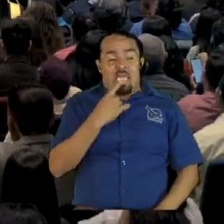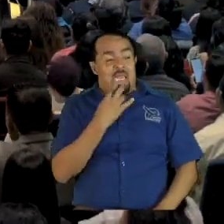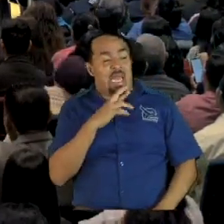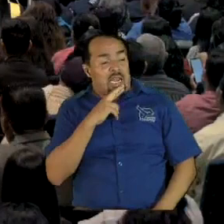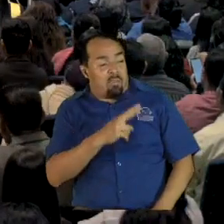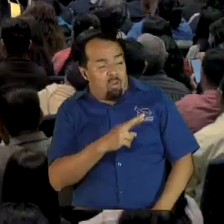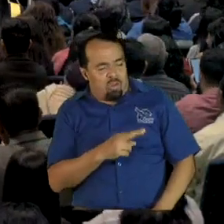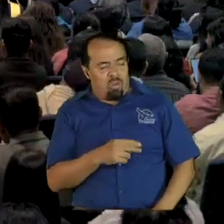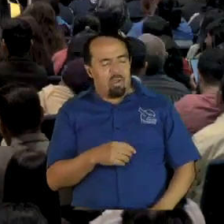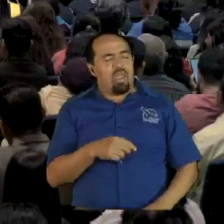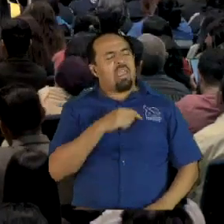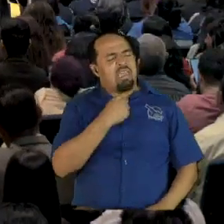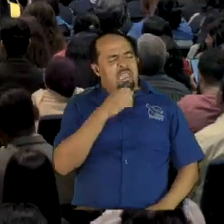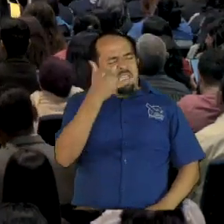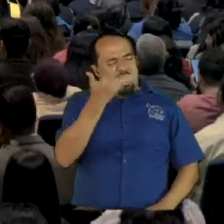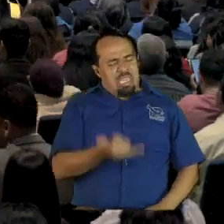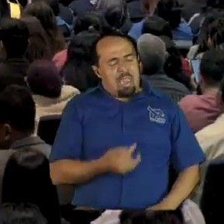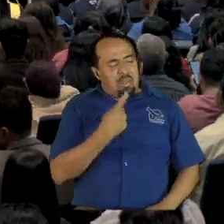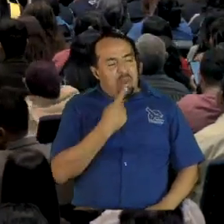Ese sí que llena ese.